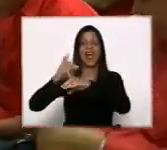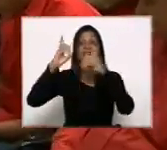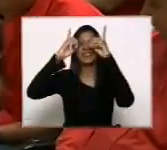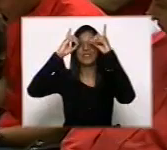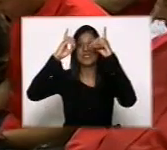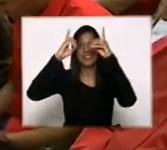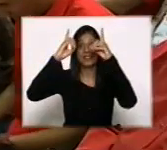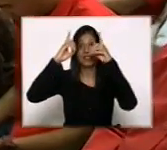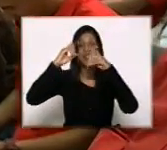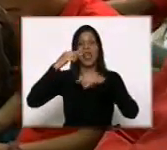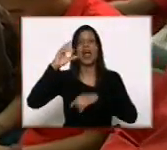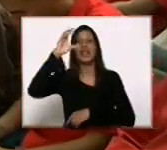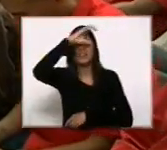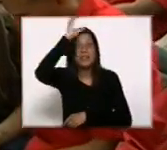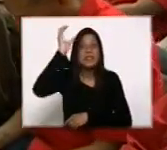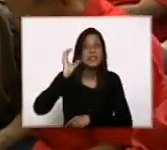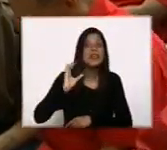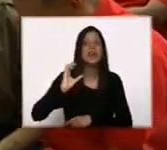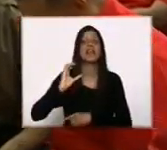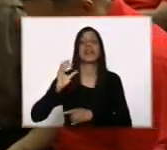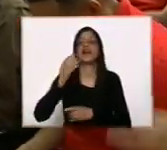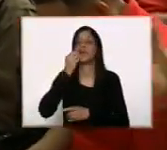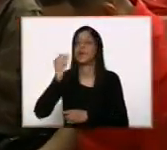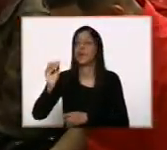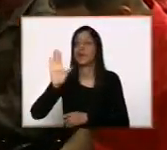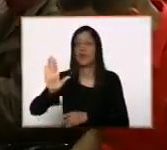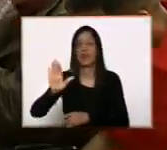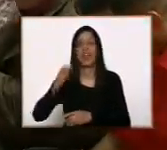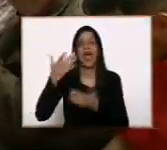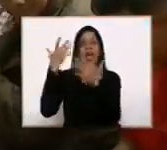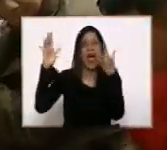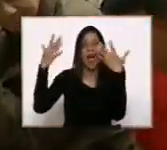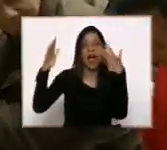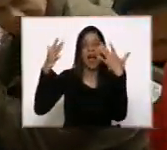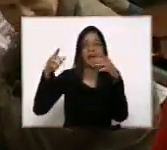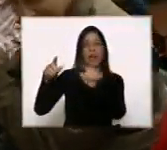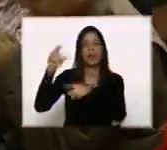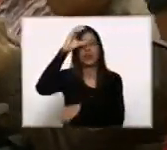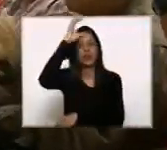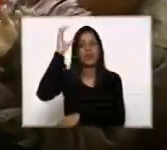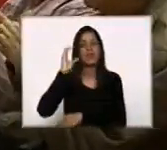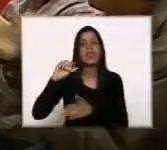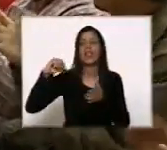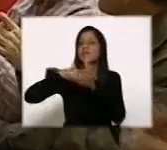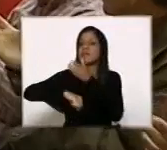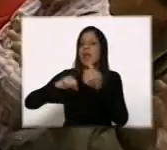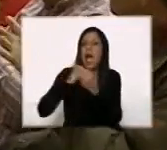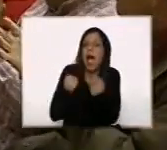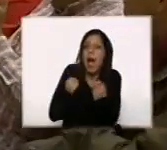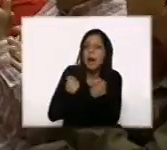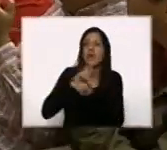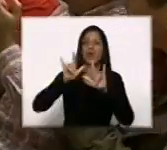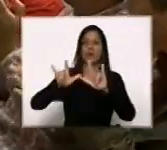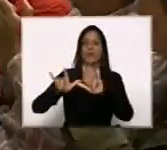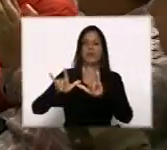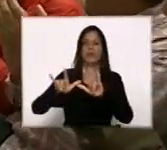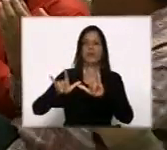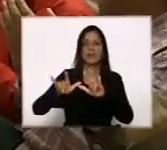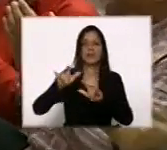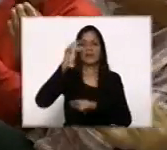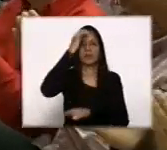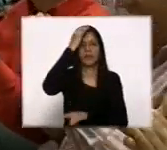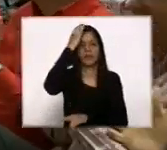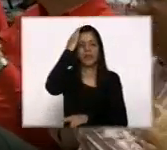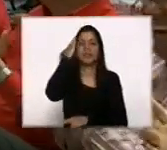colega constituyente, Cilia Flores. Un aplauso para ella, ¿verdad? Por su combate, por su amor. La Eva